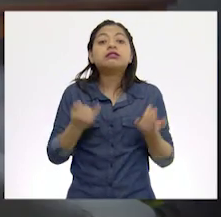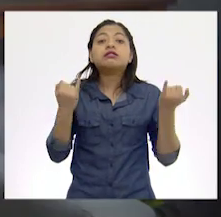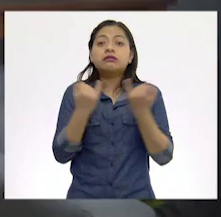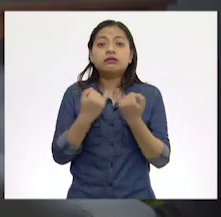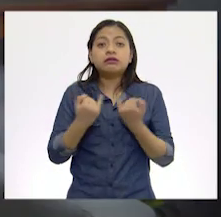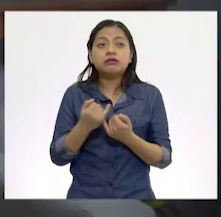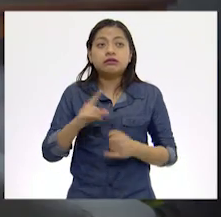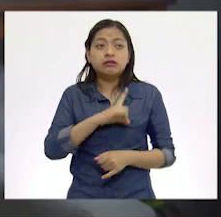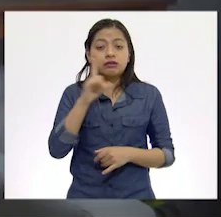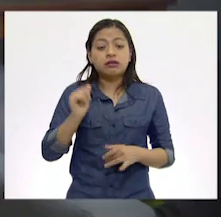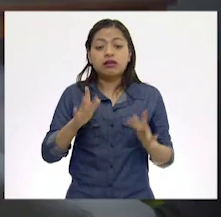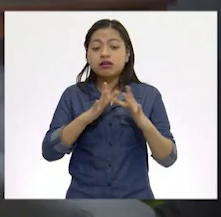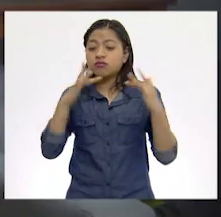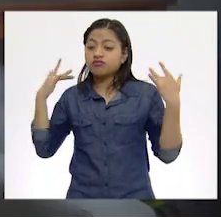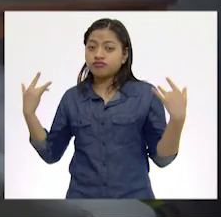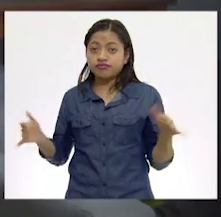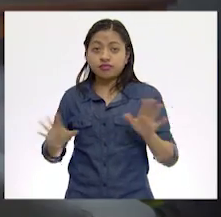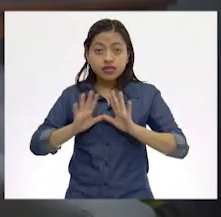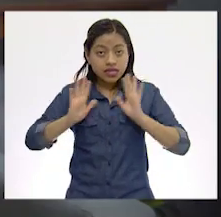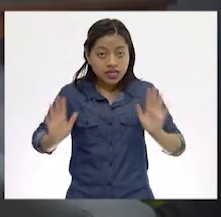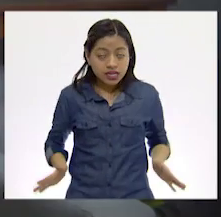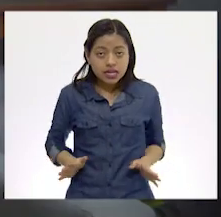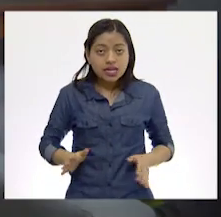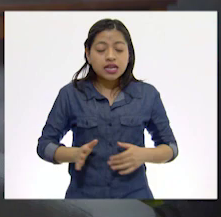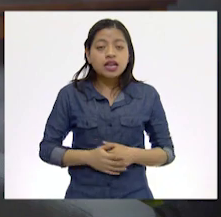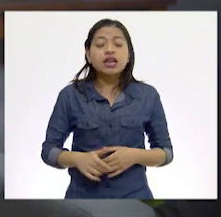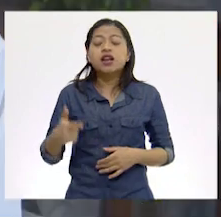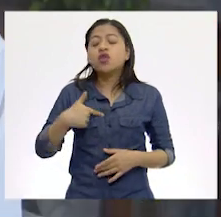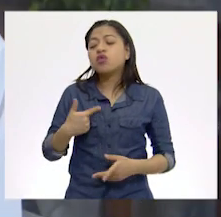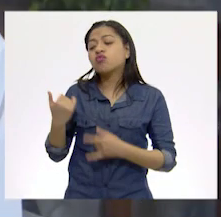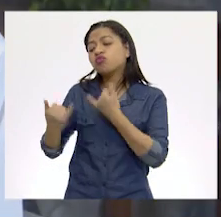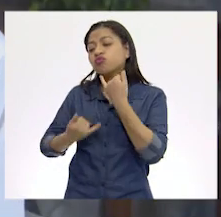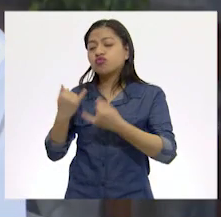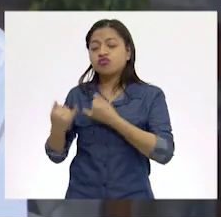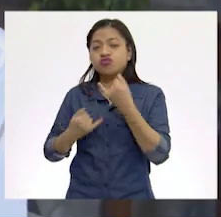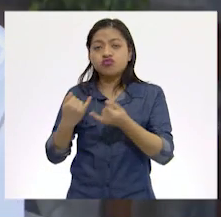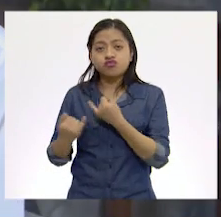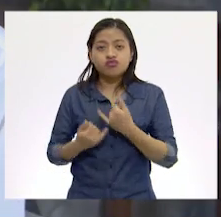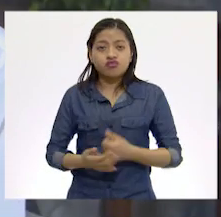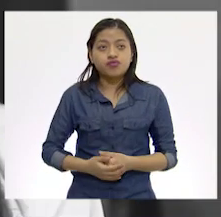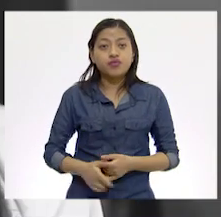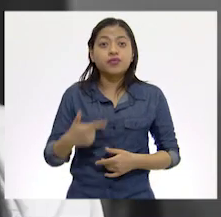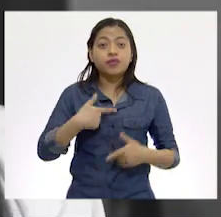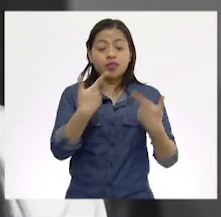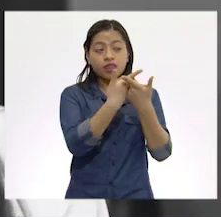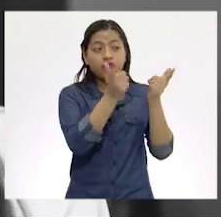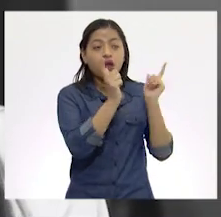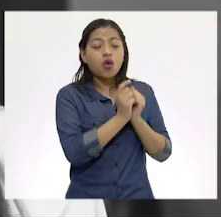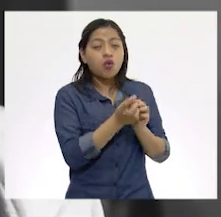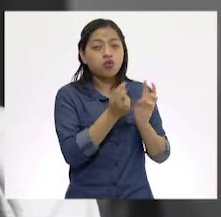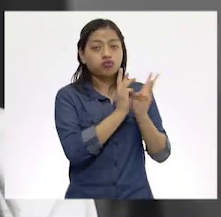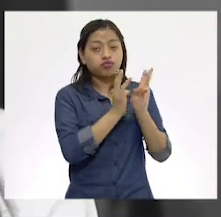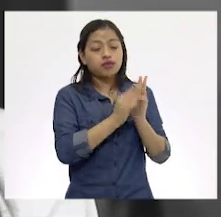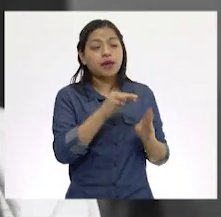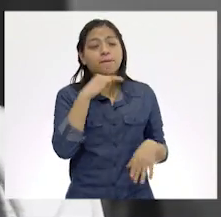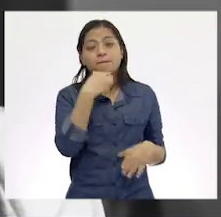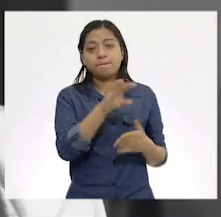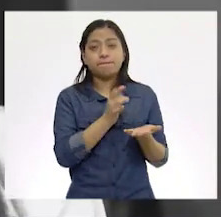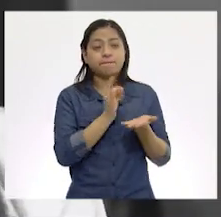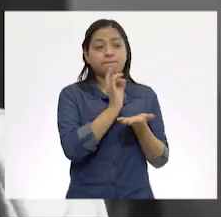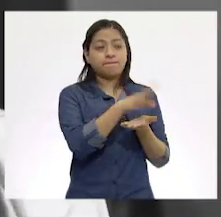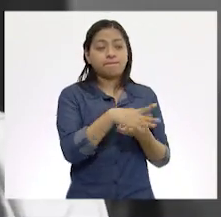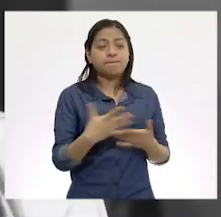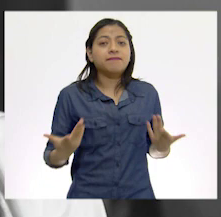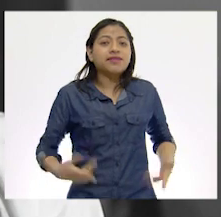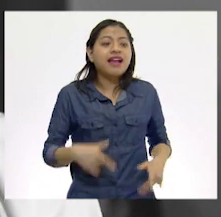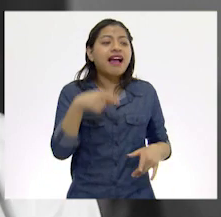de desconectarme, voy a jugar con mis mascotas por un grupo que está en WhatsApp. Por ahí mandamos mensajes de cuándo